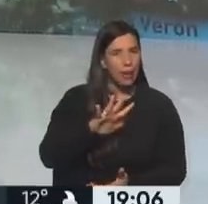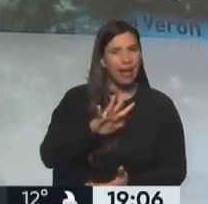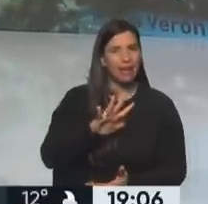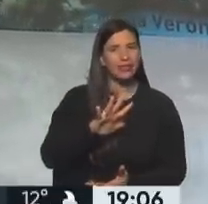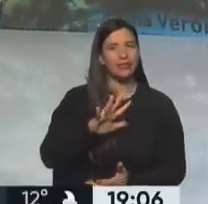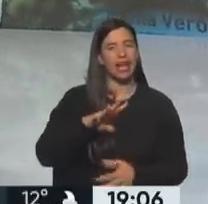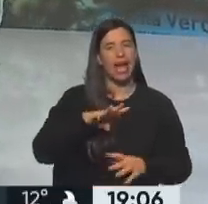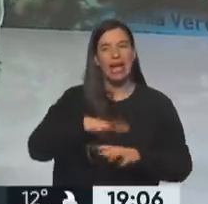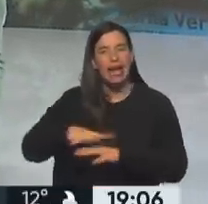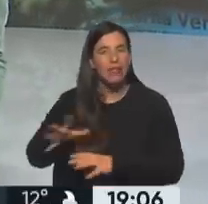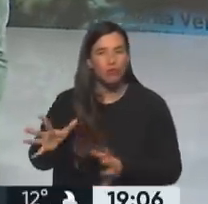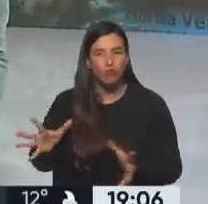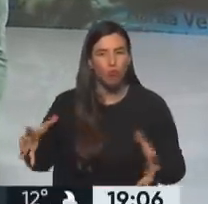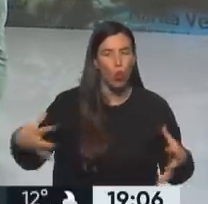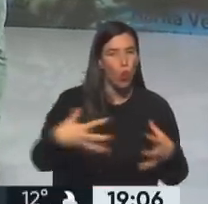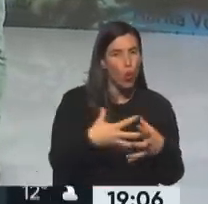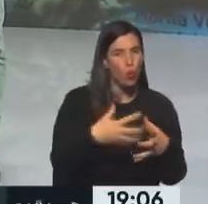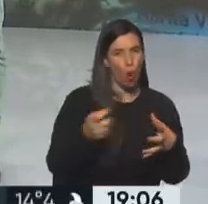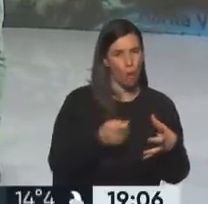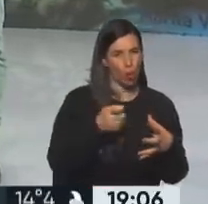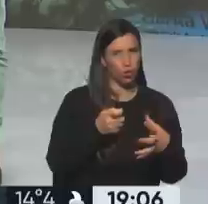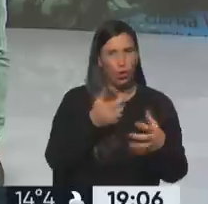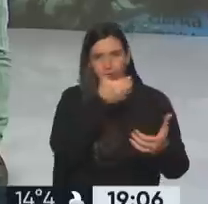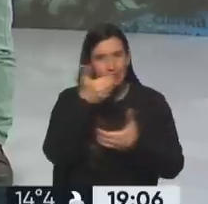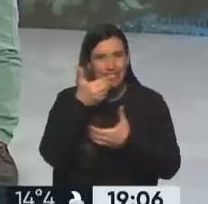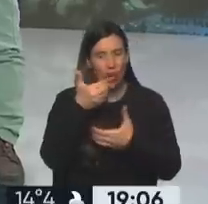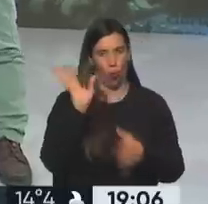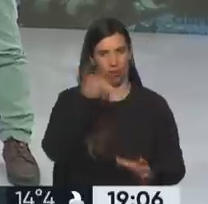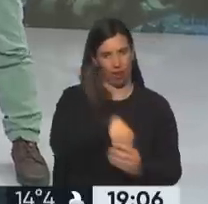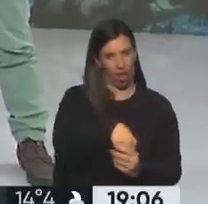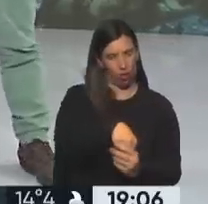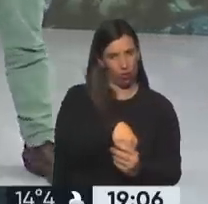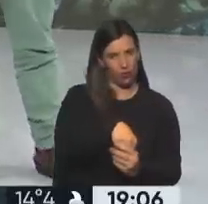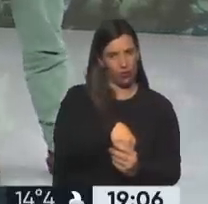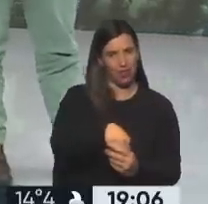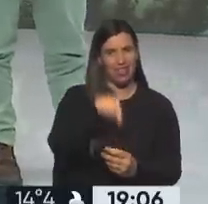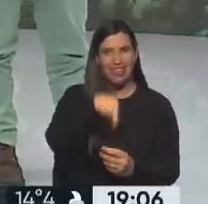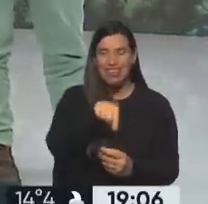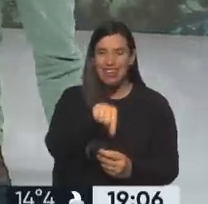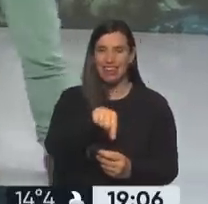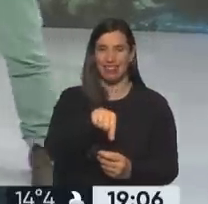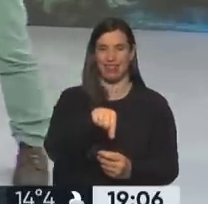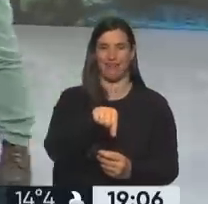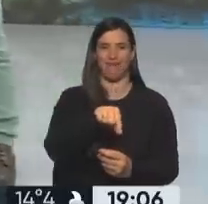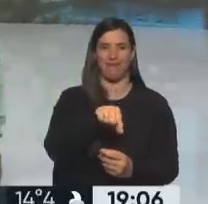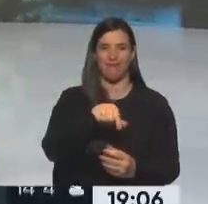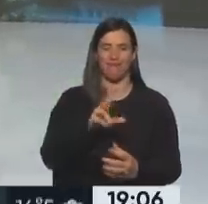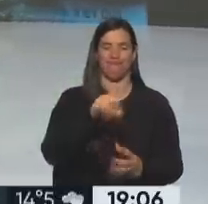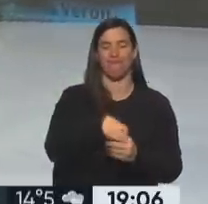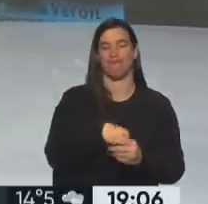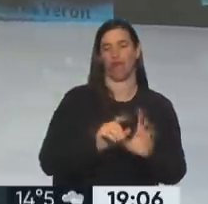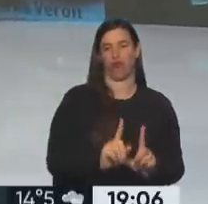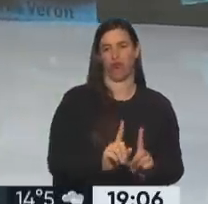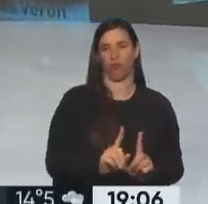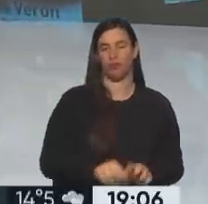prostitución la había secuestrado y estaba en esos circuitos perversos y aberrantes. Lo que